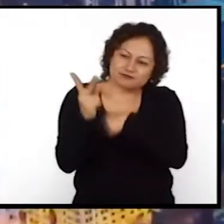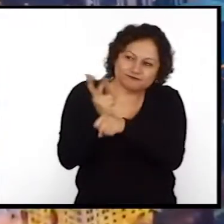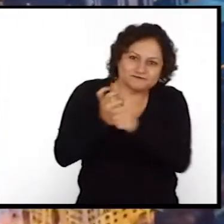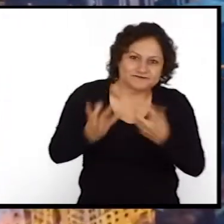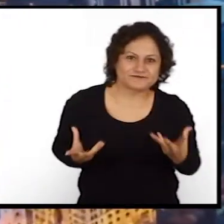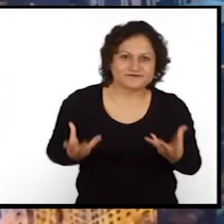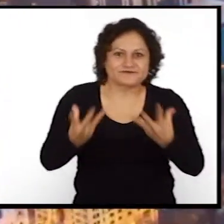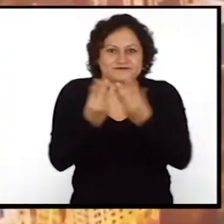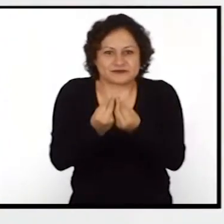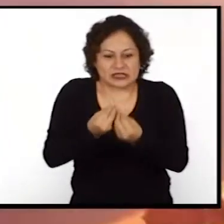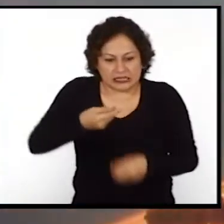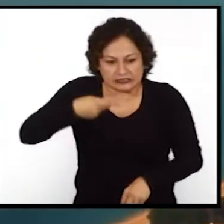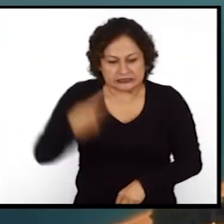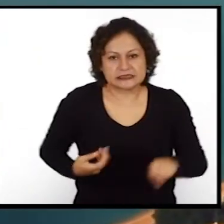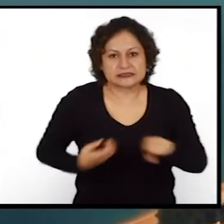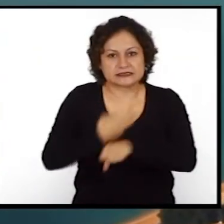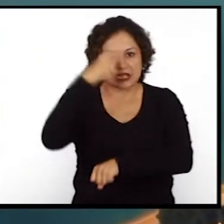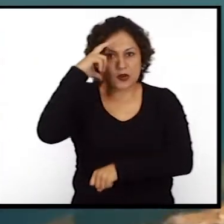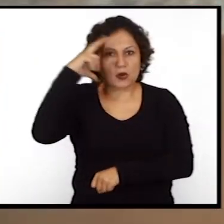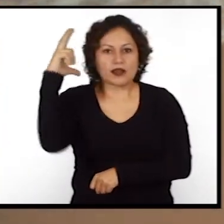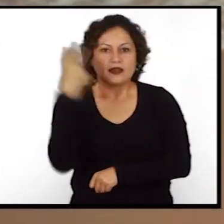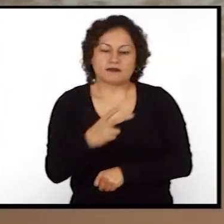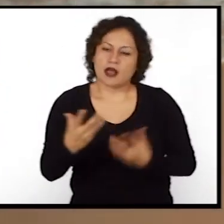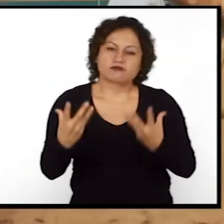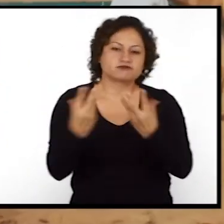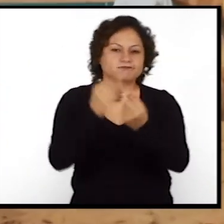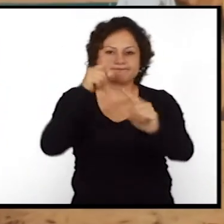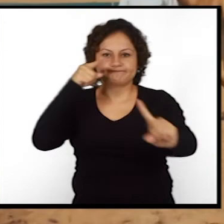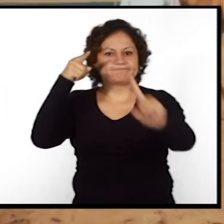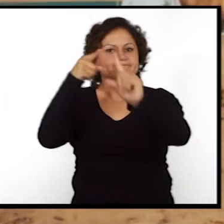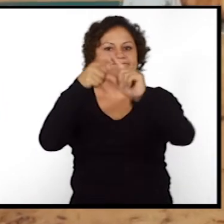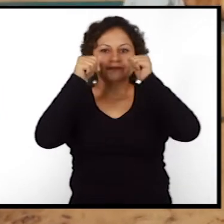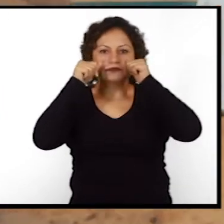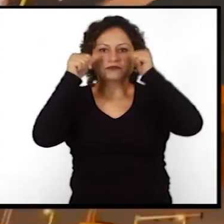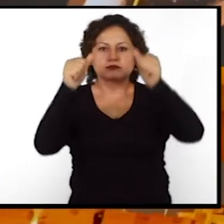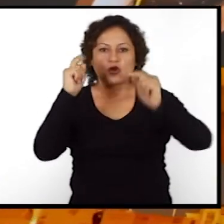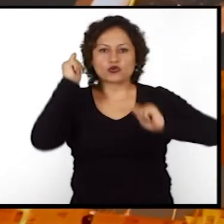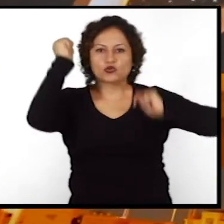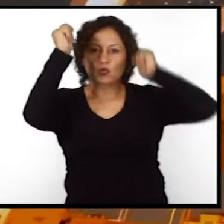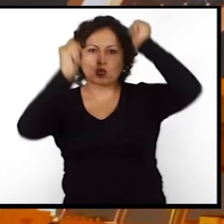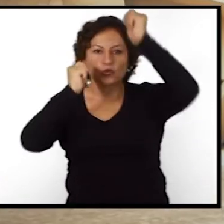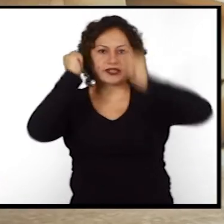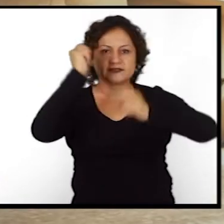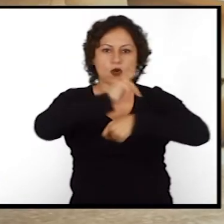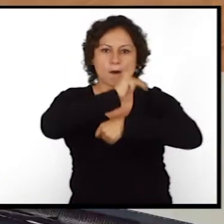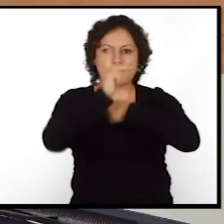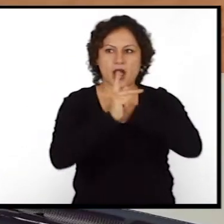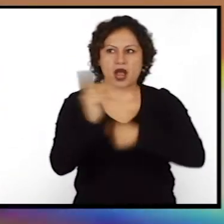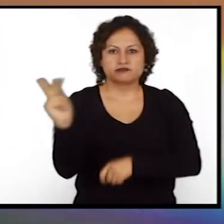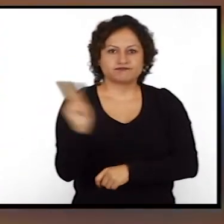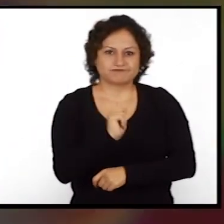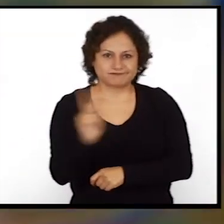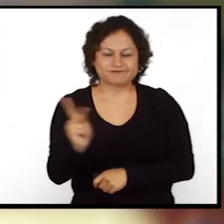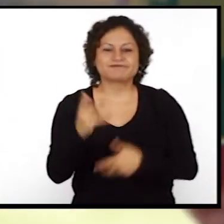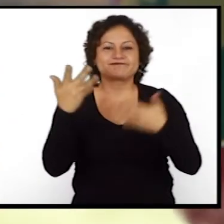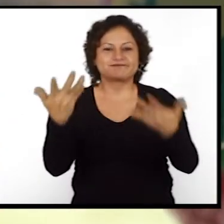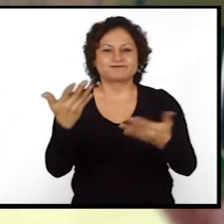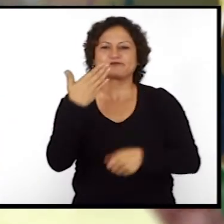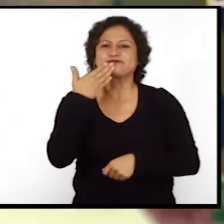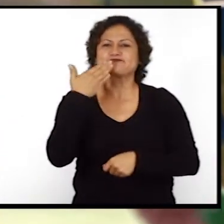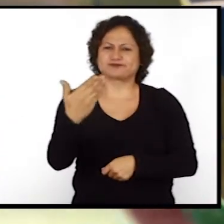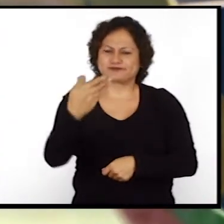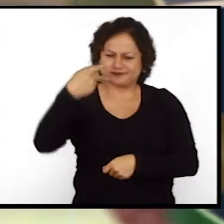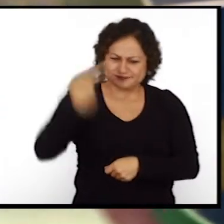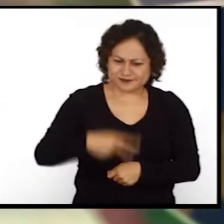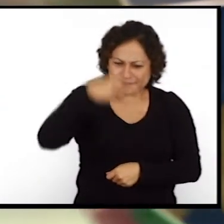nuestra familia hidalguense, está comprometido con el turismo y la reactivación económica de su propio hogar. ¡Que viva